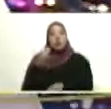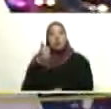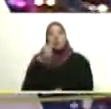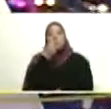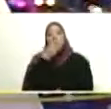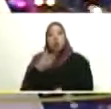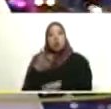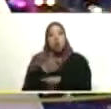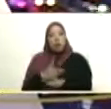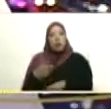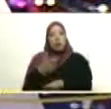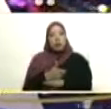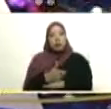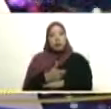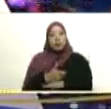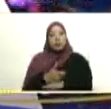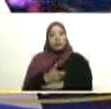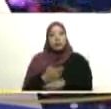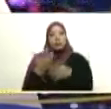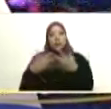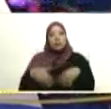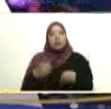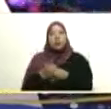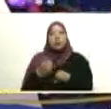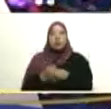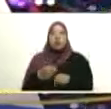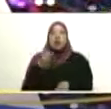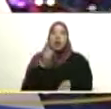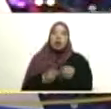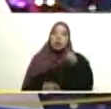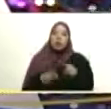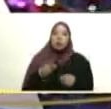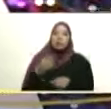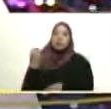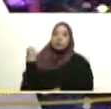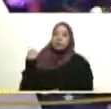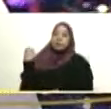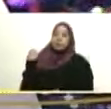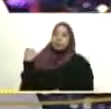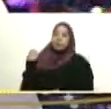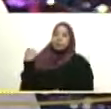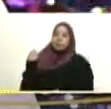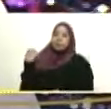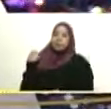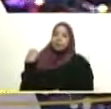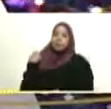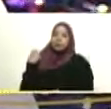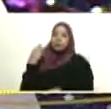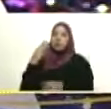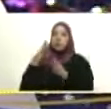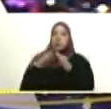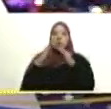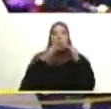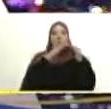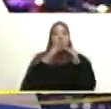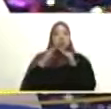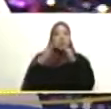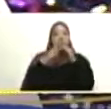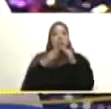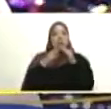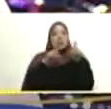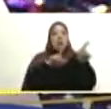gobierno. Nos empezaron a llegar algunos reportes de deterioro, atención en los urbanismos